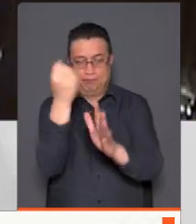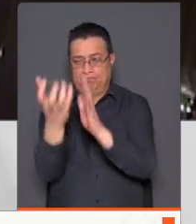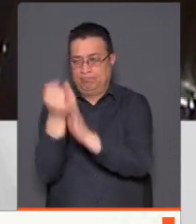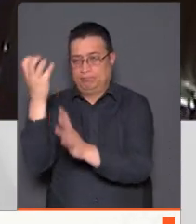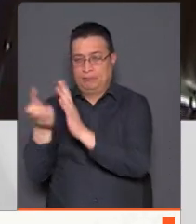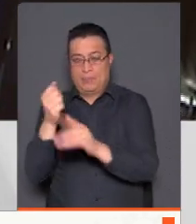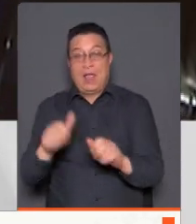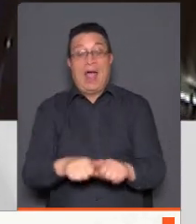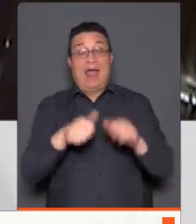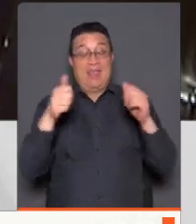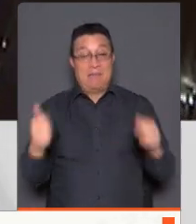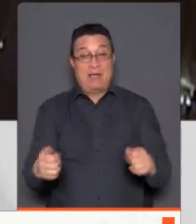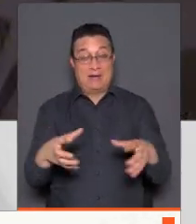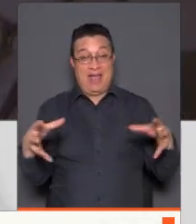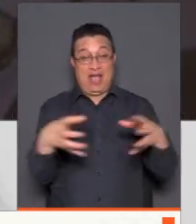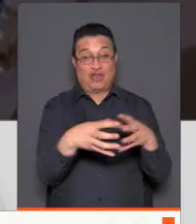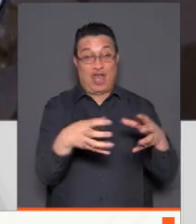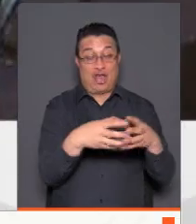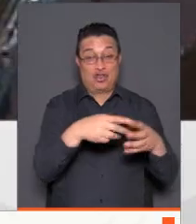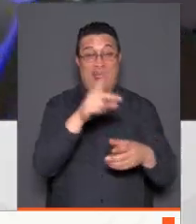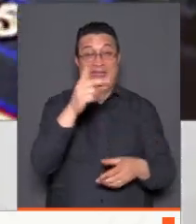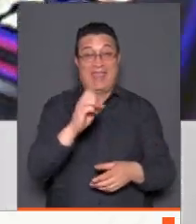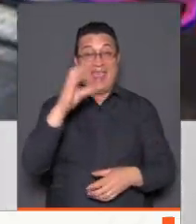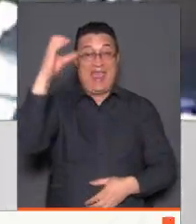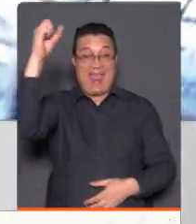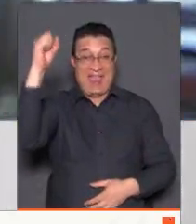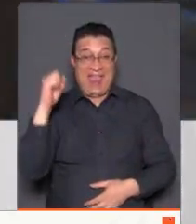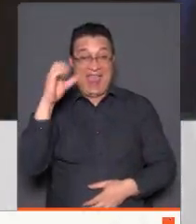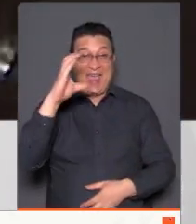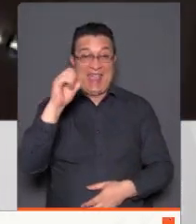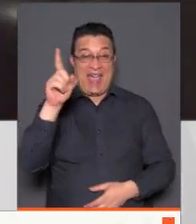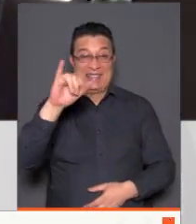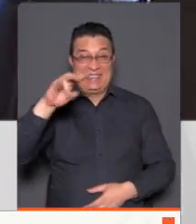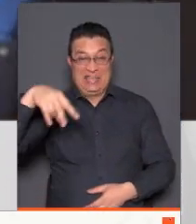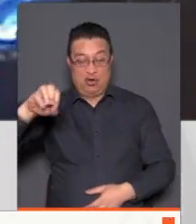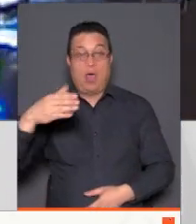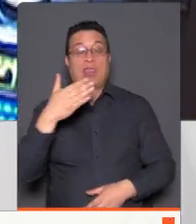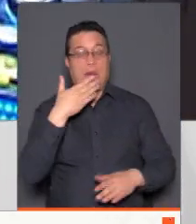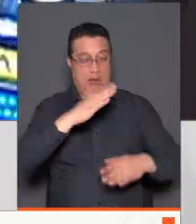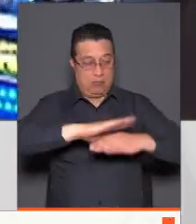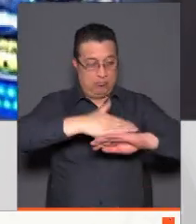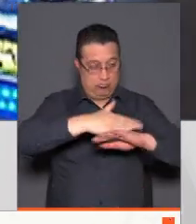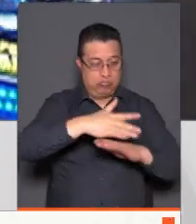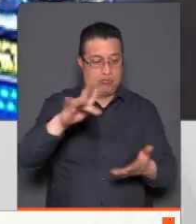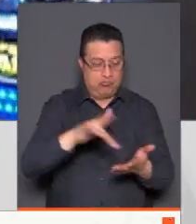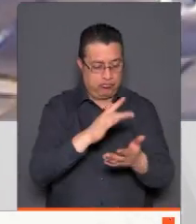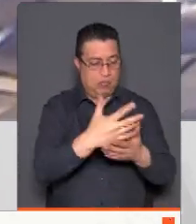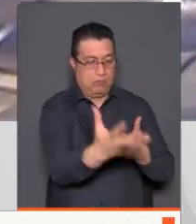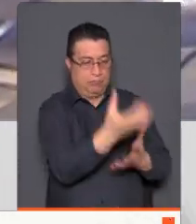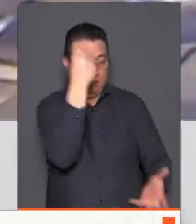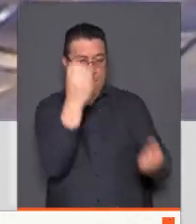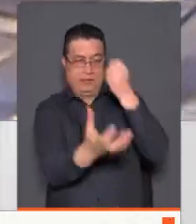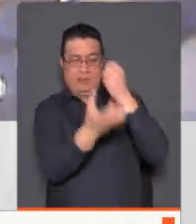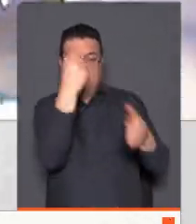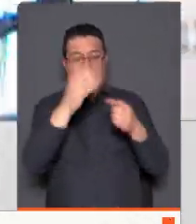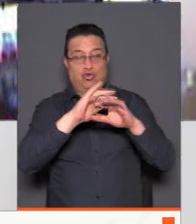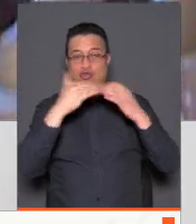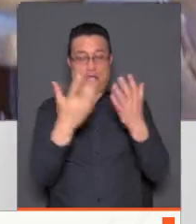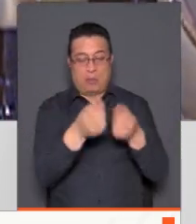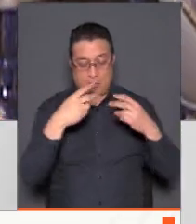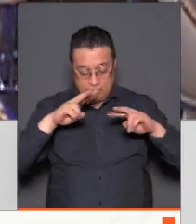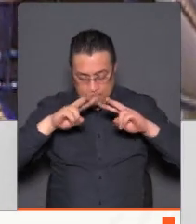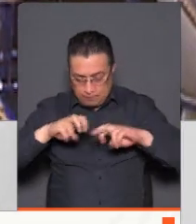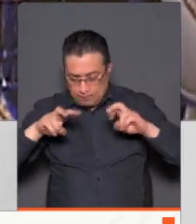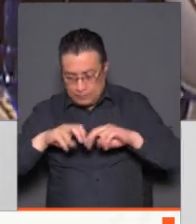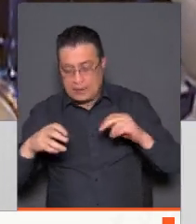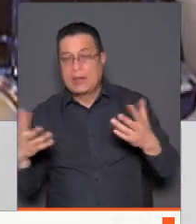la Asociación de Casinos y Juegos también le requisó computadores, tablets y otros dispositivos electrónicos para indagar qué